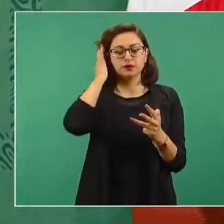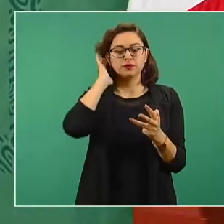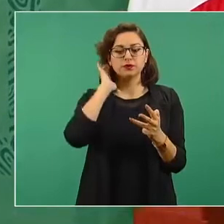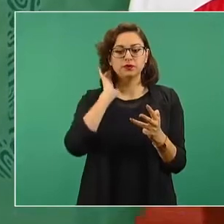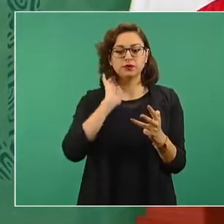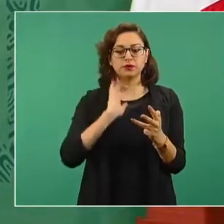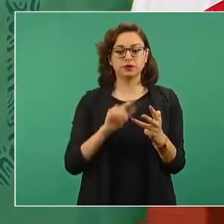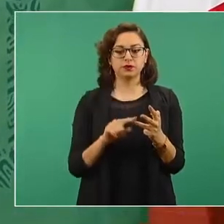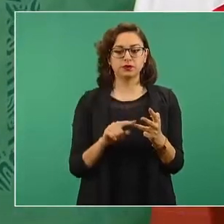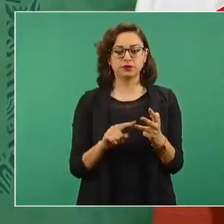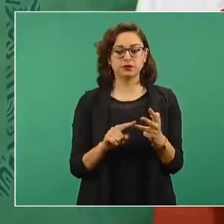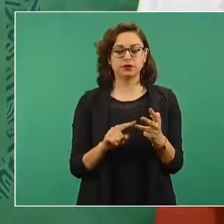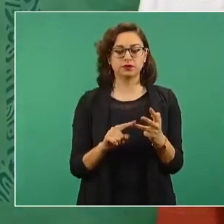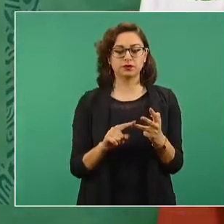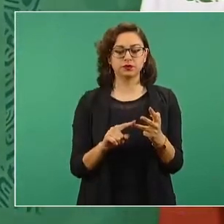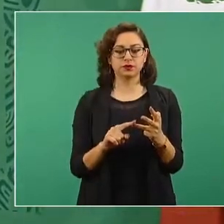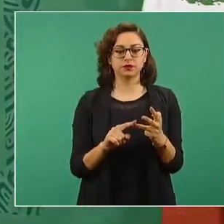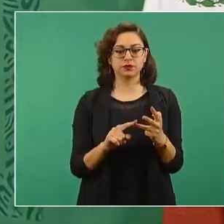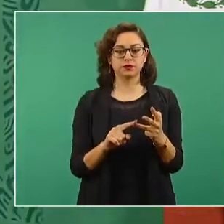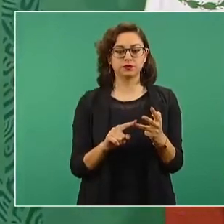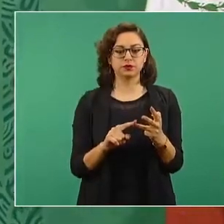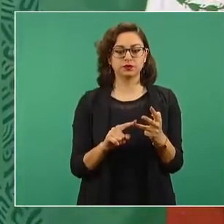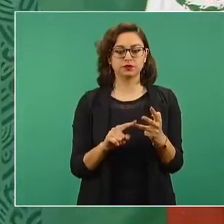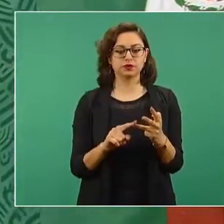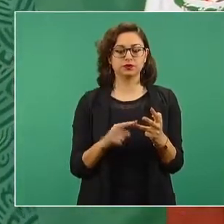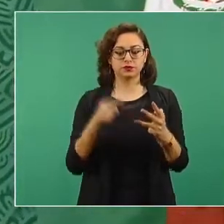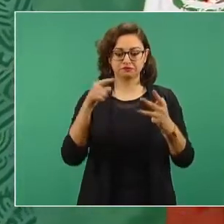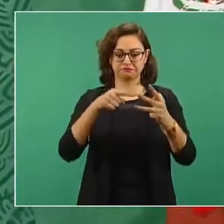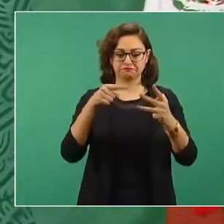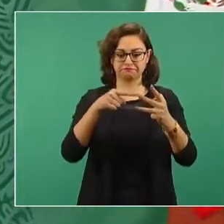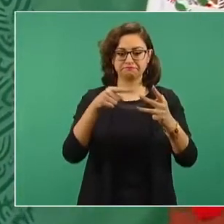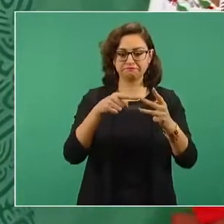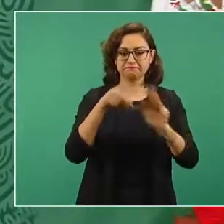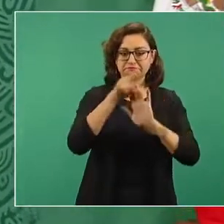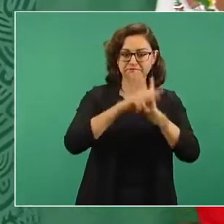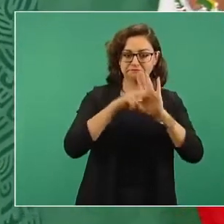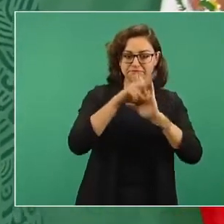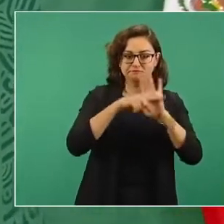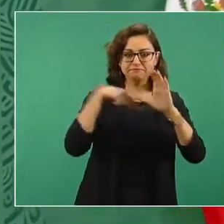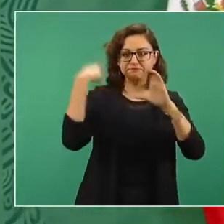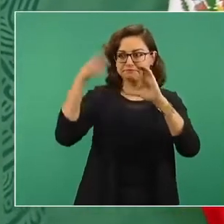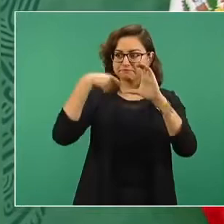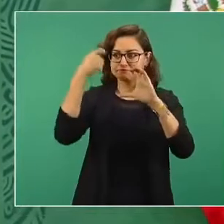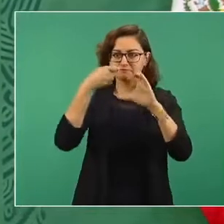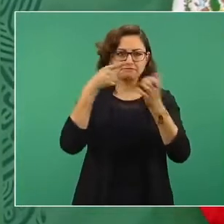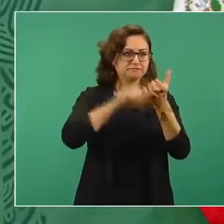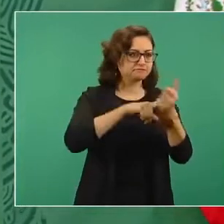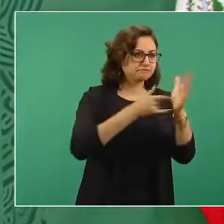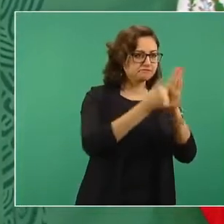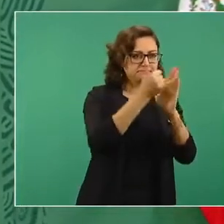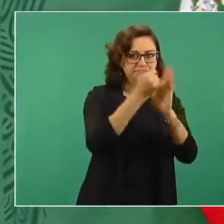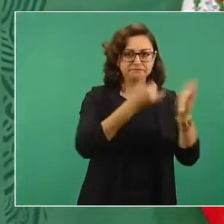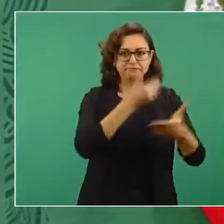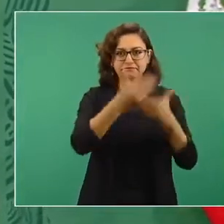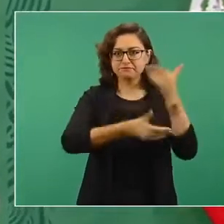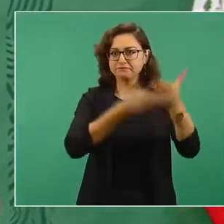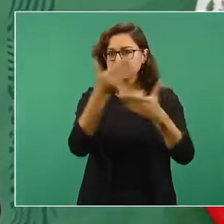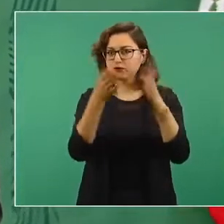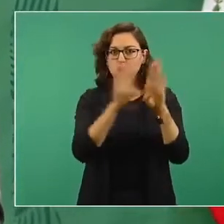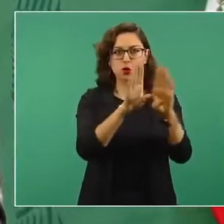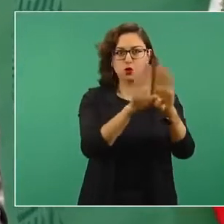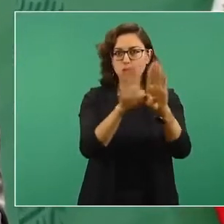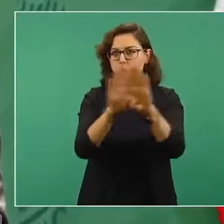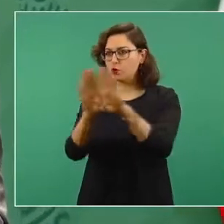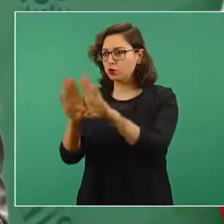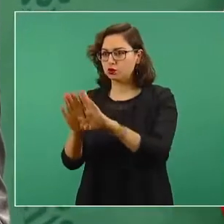presentar los videos, la evaluación de las obras que se están realizando,